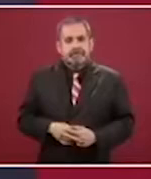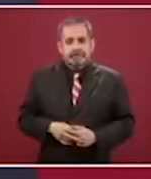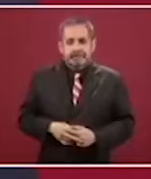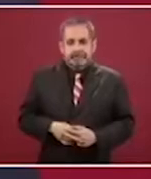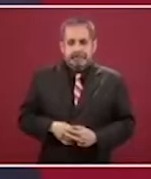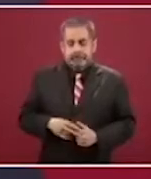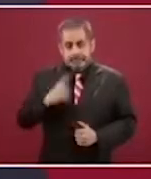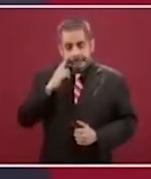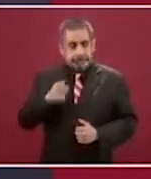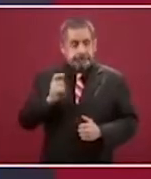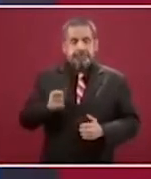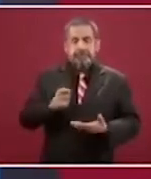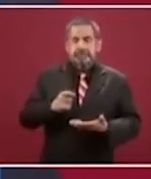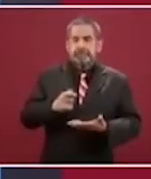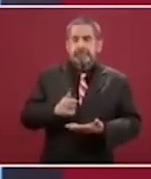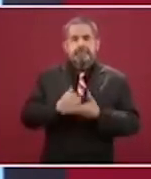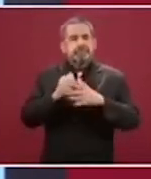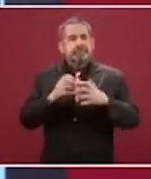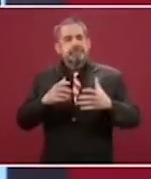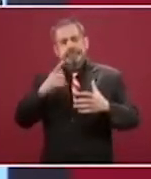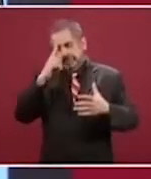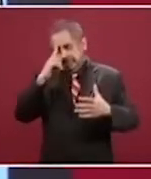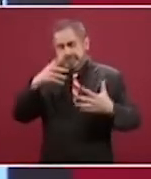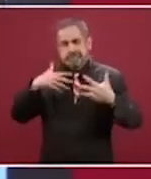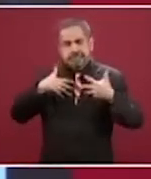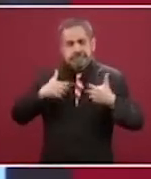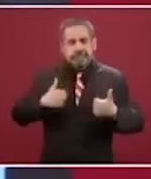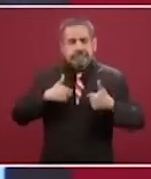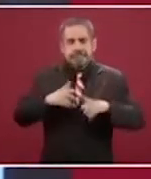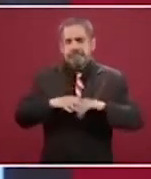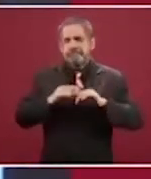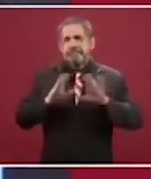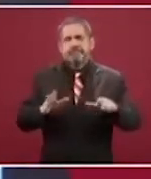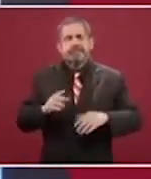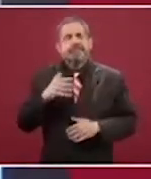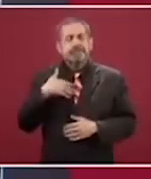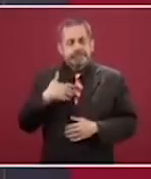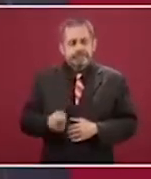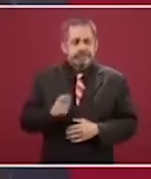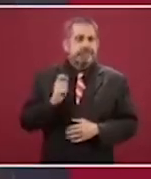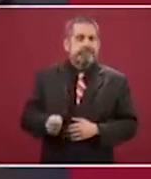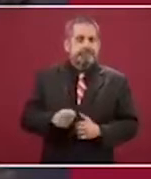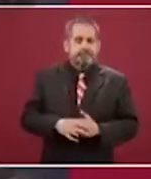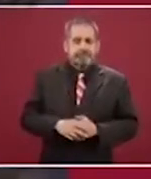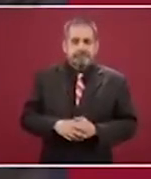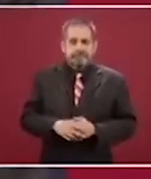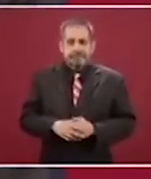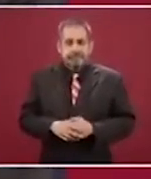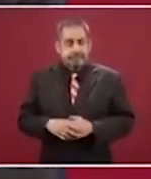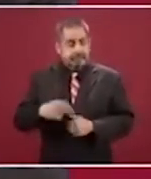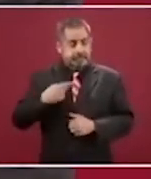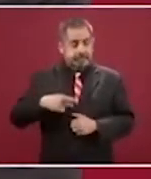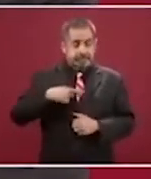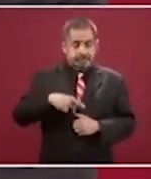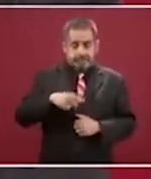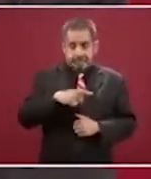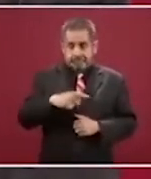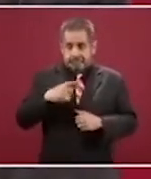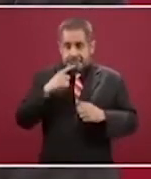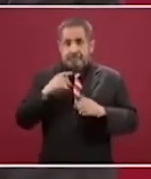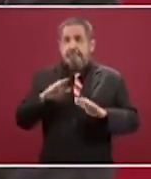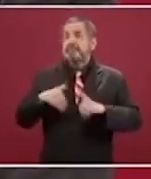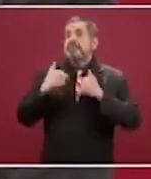Esto ayuda mucho a entender por qué, sabiamente, los que participaron en la consulta